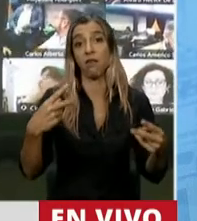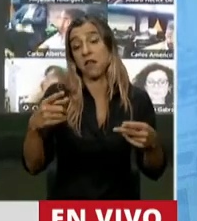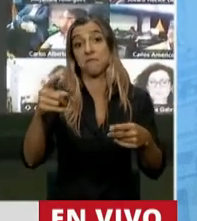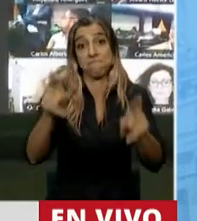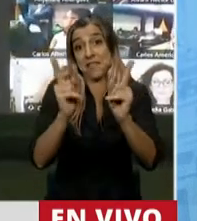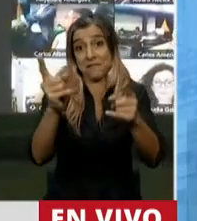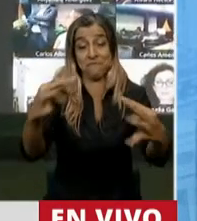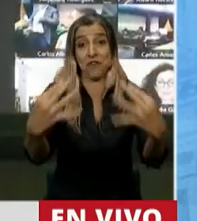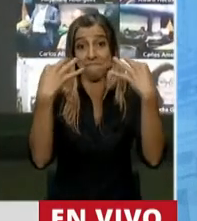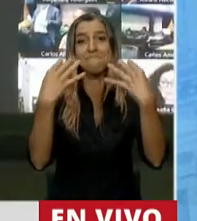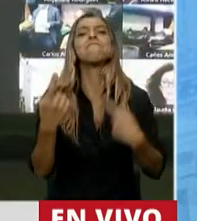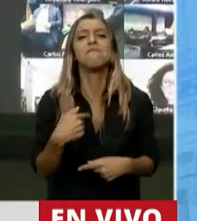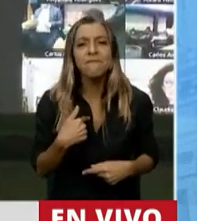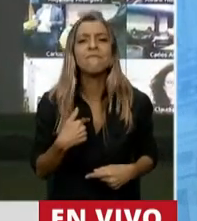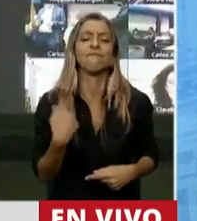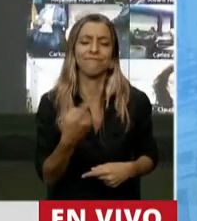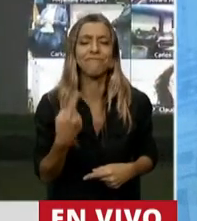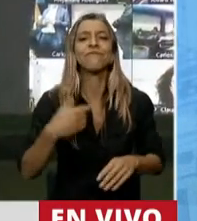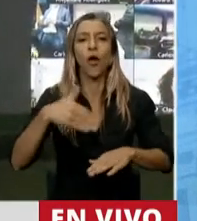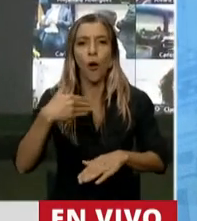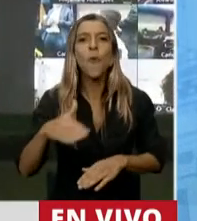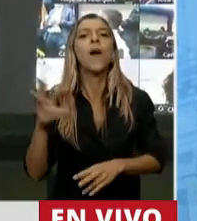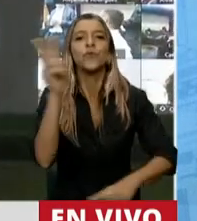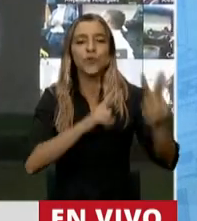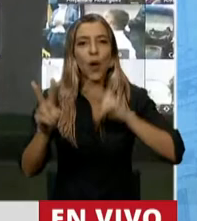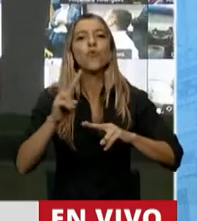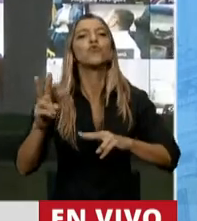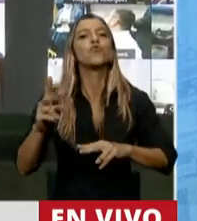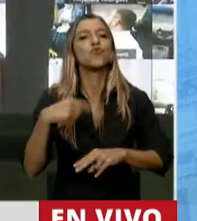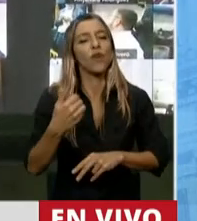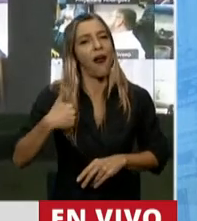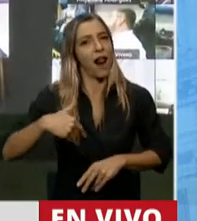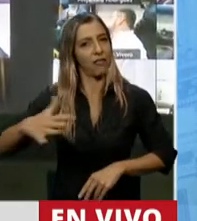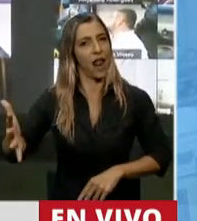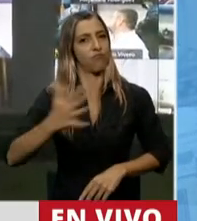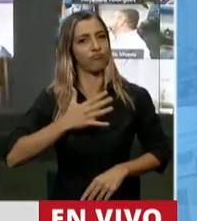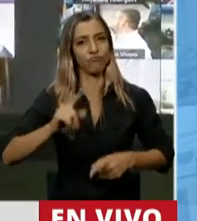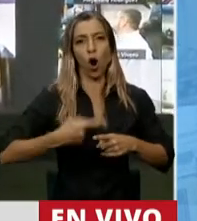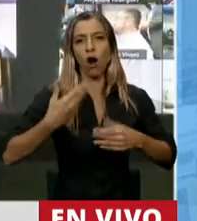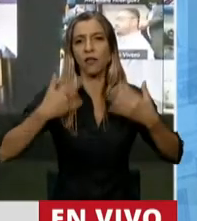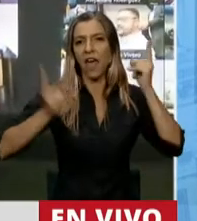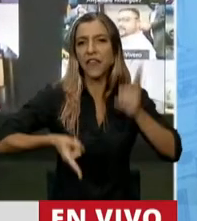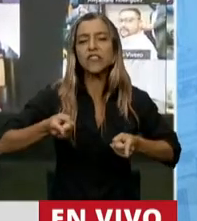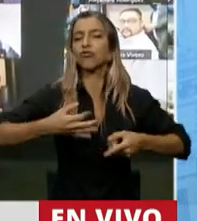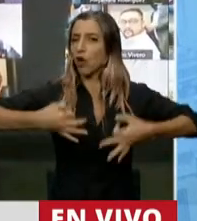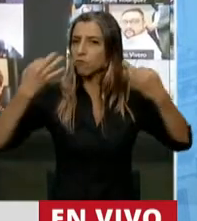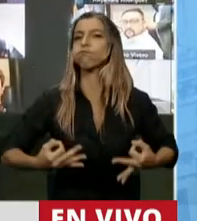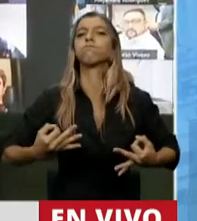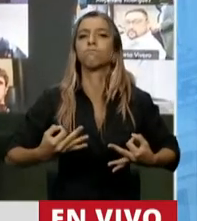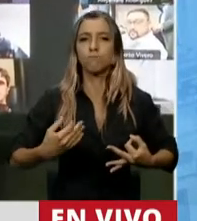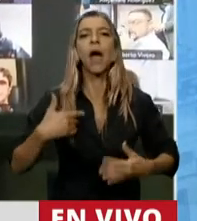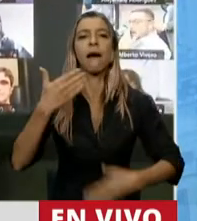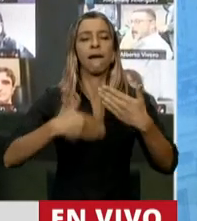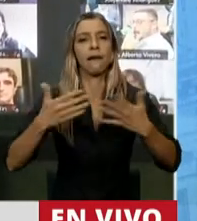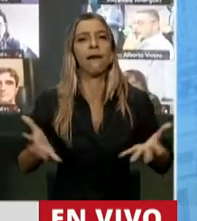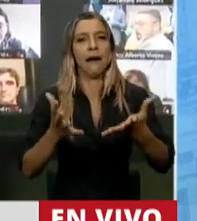¿quién puede decir que no volvemos a levantar la bandera de la soberanía política cuando las decisiones de nuestro gobierno vuelven a